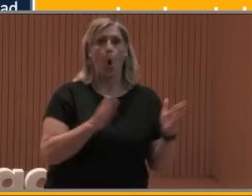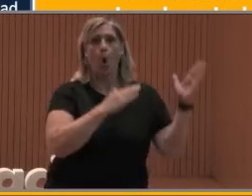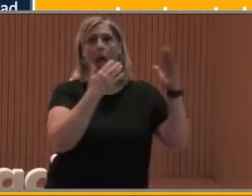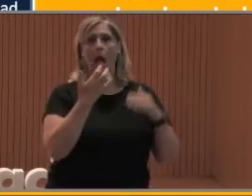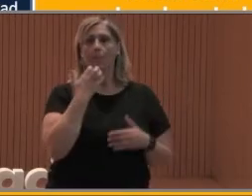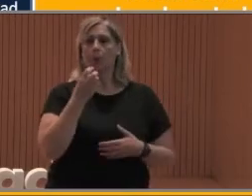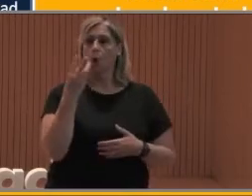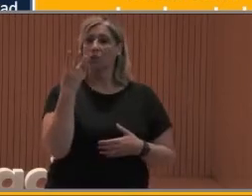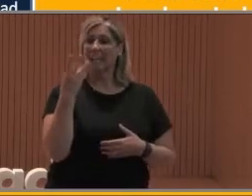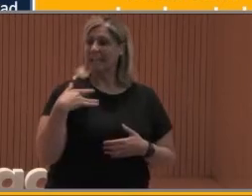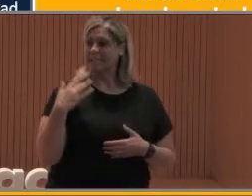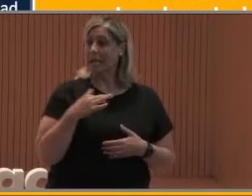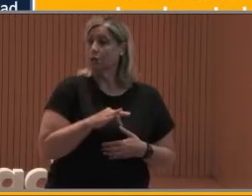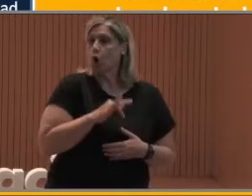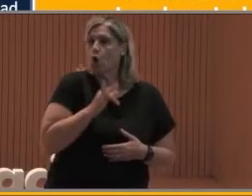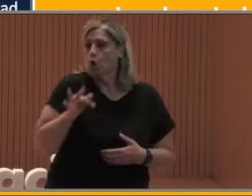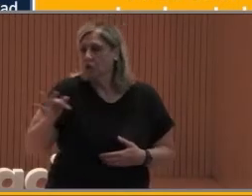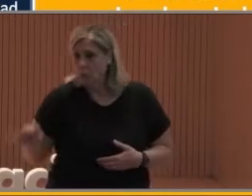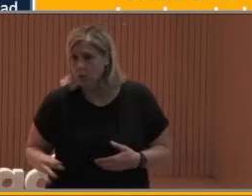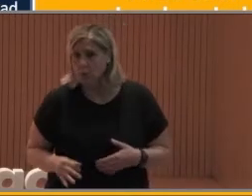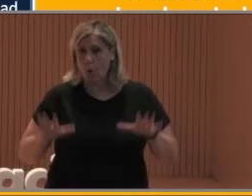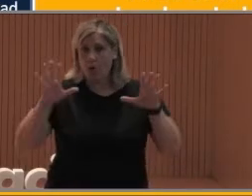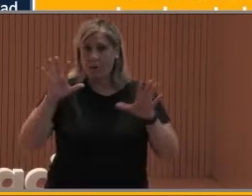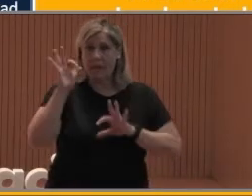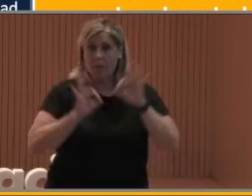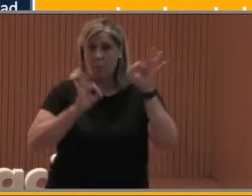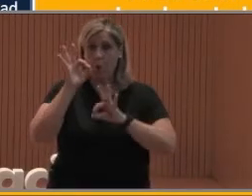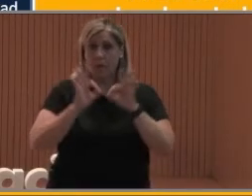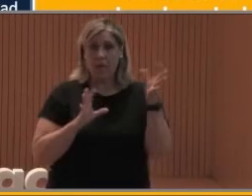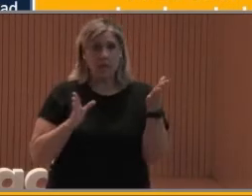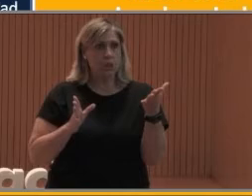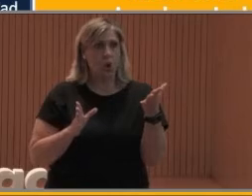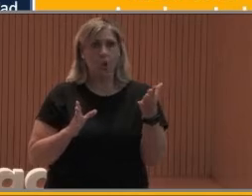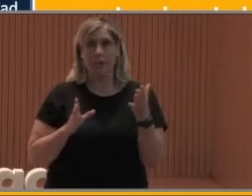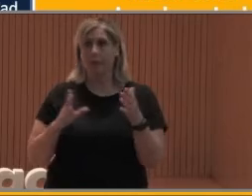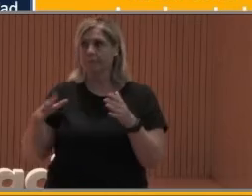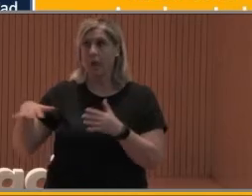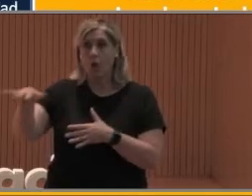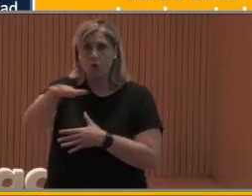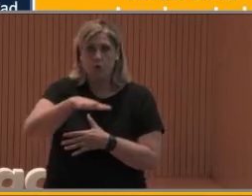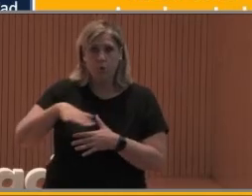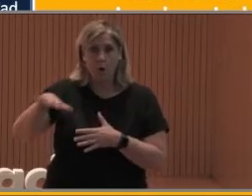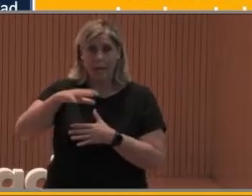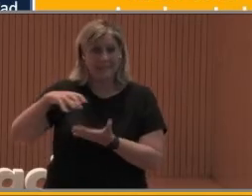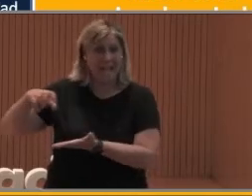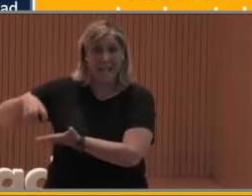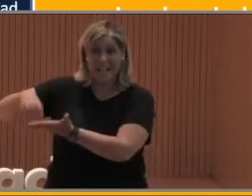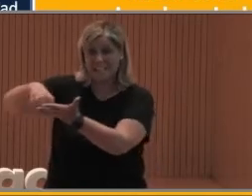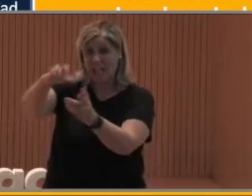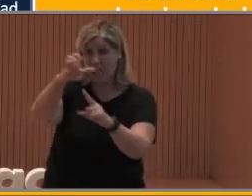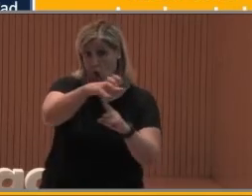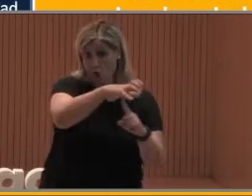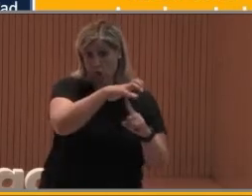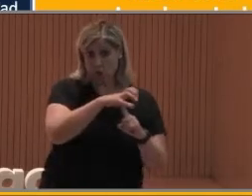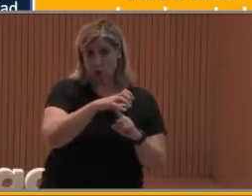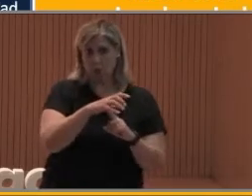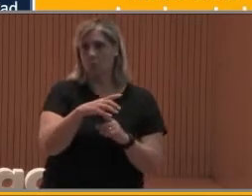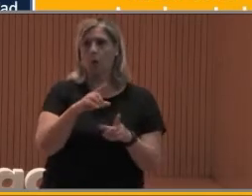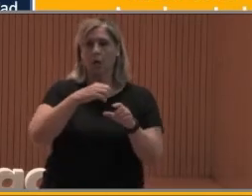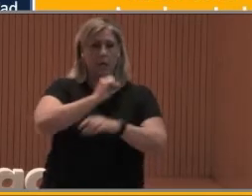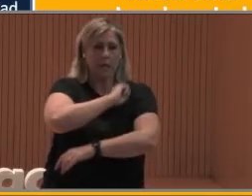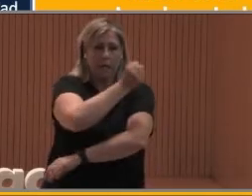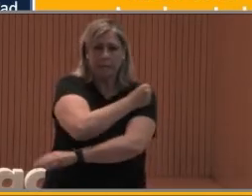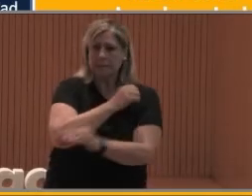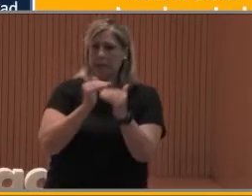días consecutivos en el que el 10% de las estaciones registran máximas por encima del percentil 95 de la serie